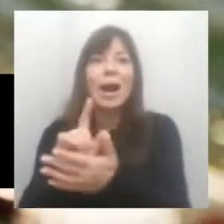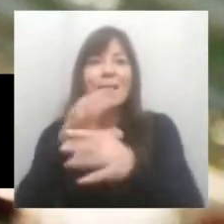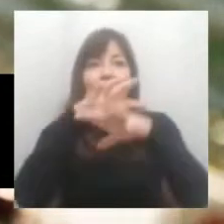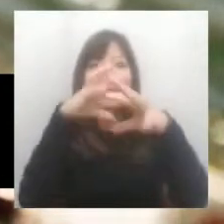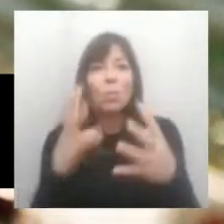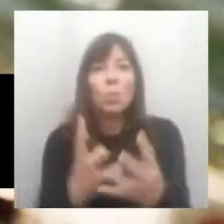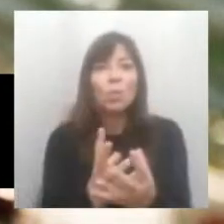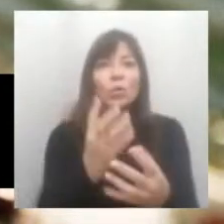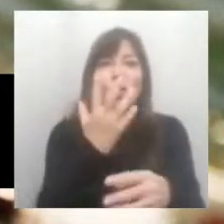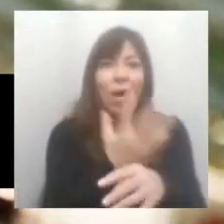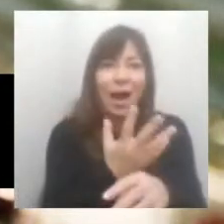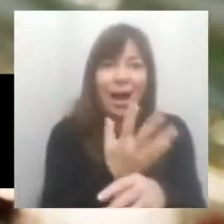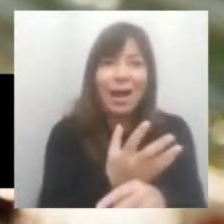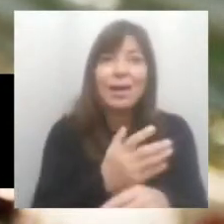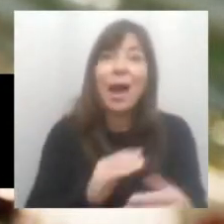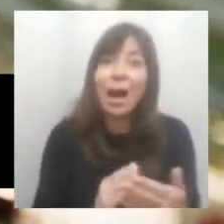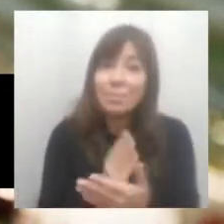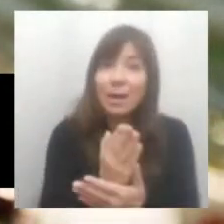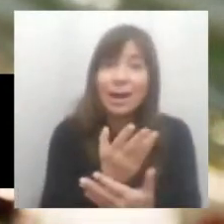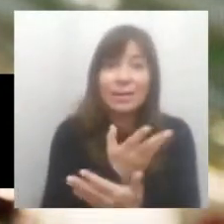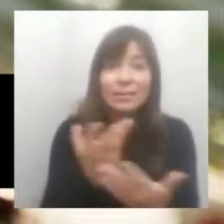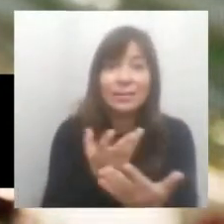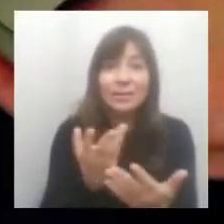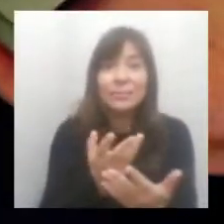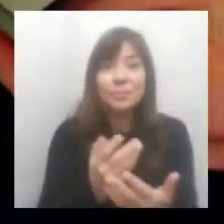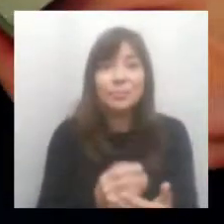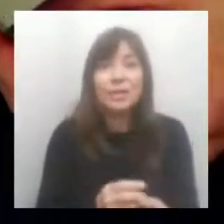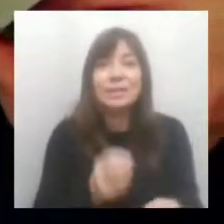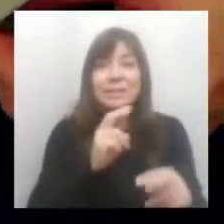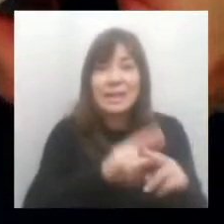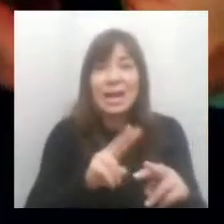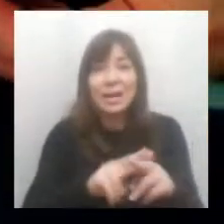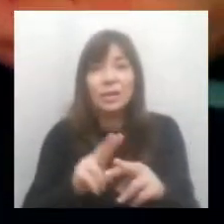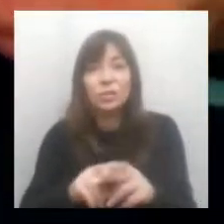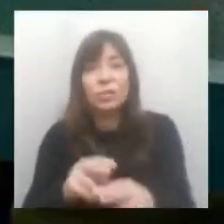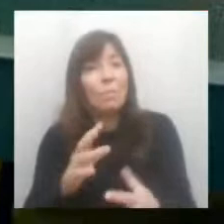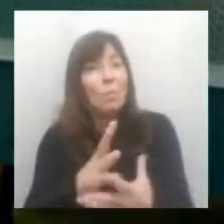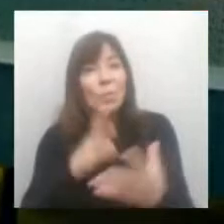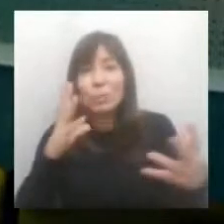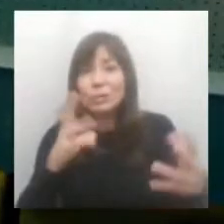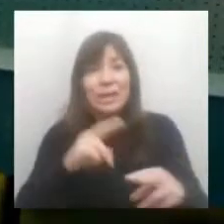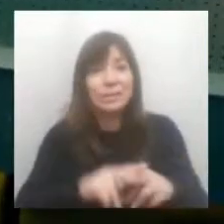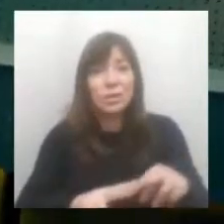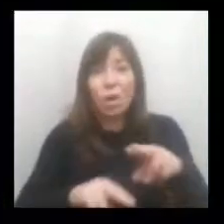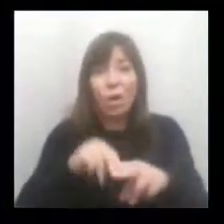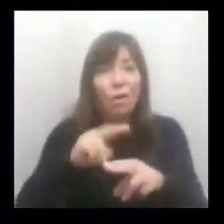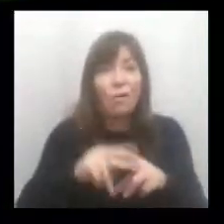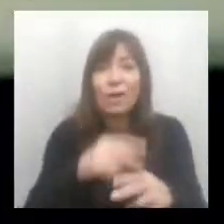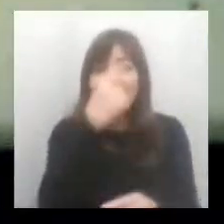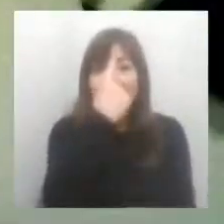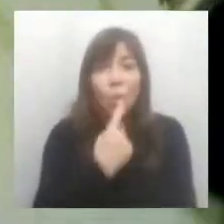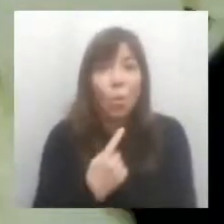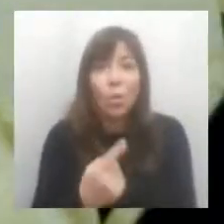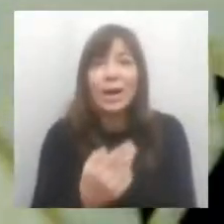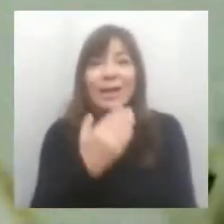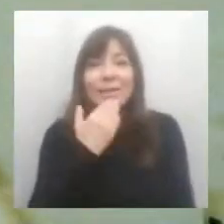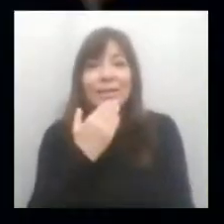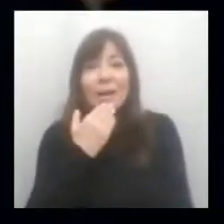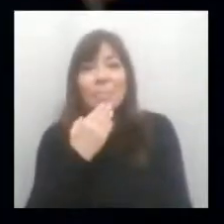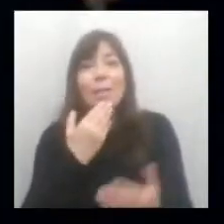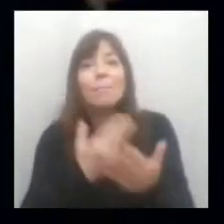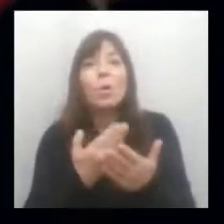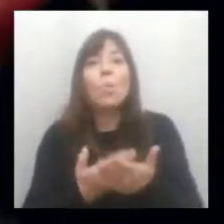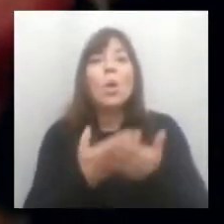también, a partir de eso, se han creado juguetes, ¿ya? Estas esferas que se expanden son juguetes relacionados con las propuestas de